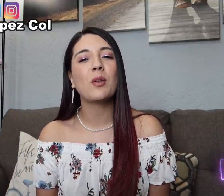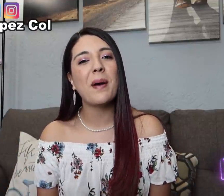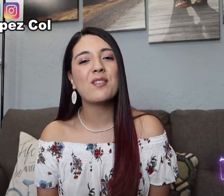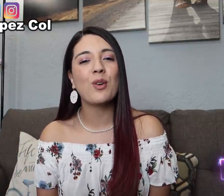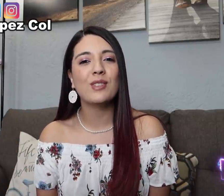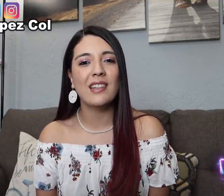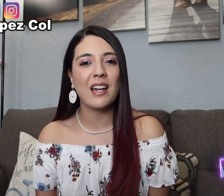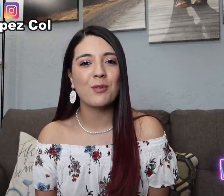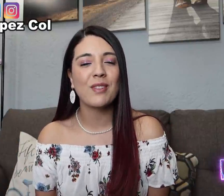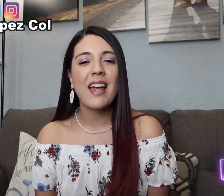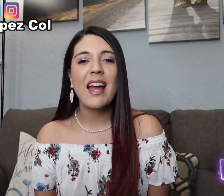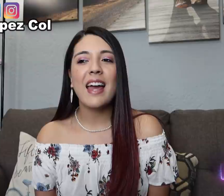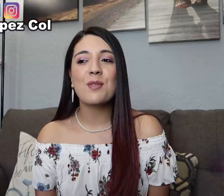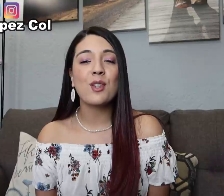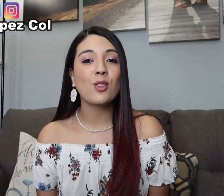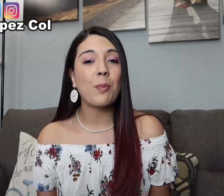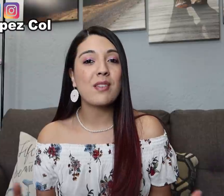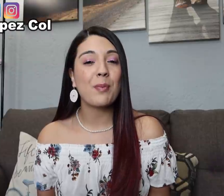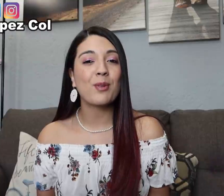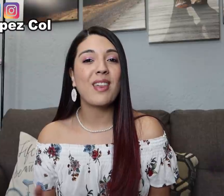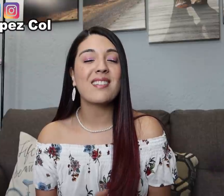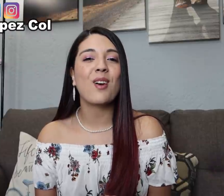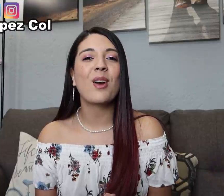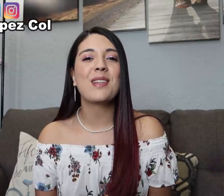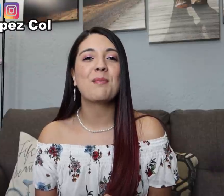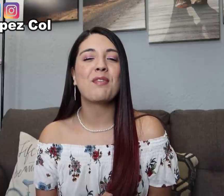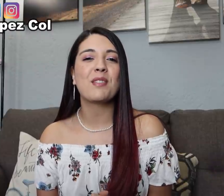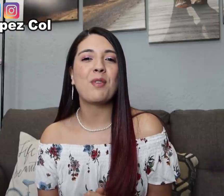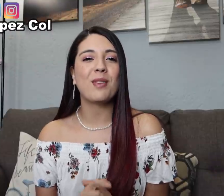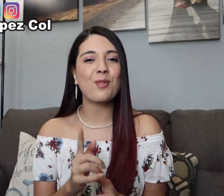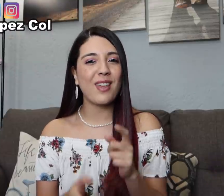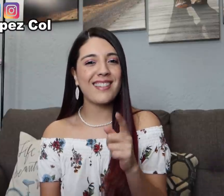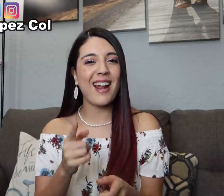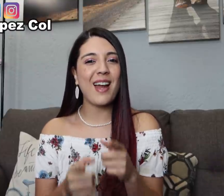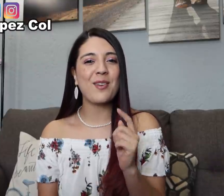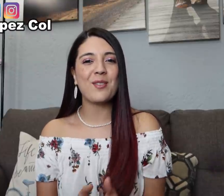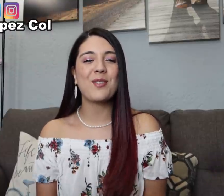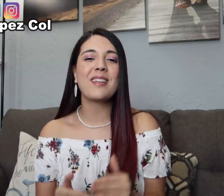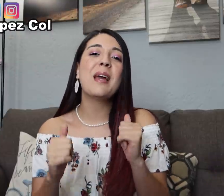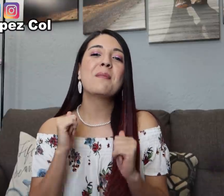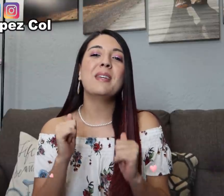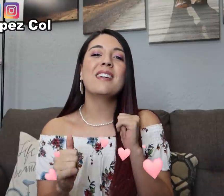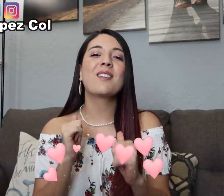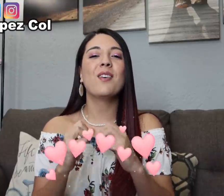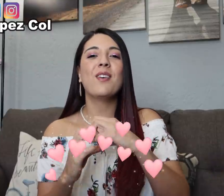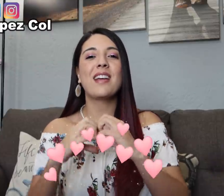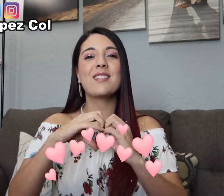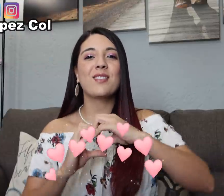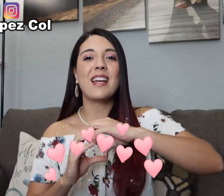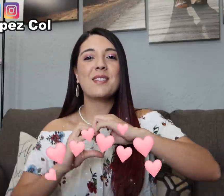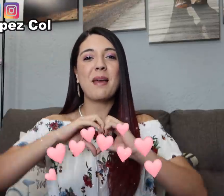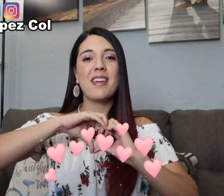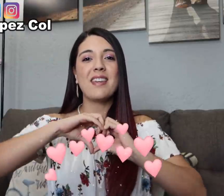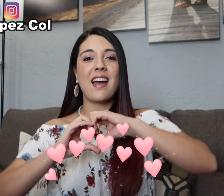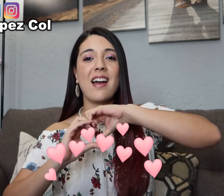un contacto más cotidiano. Eso ha sido todo por esta oportunidad. Ha llegado la hora de decir mi frase favorita. Ustedes ya la conocen. Mi